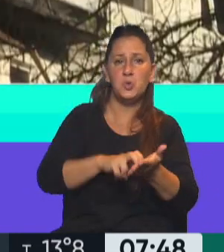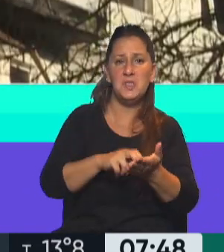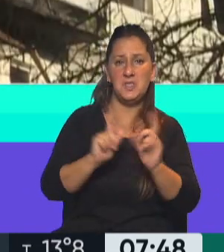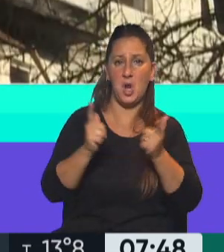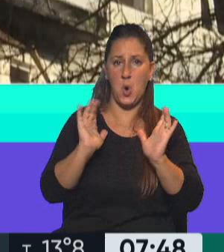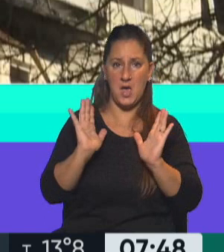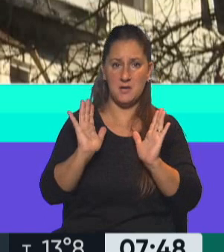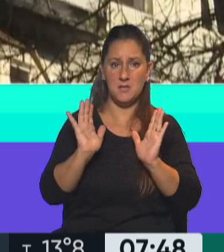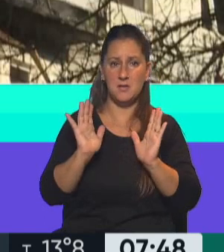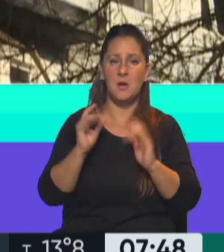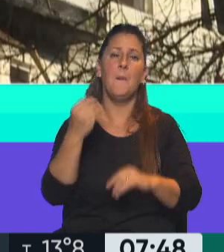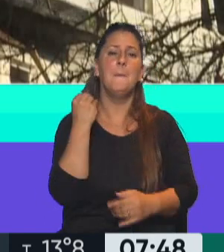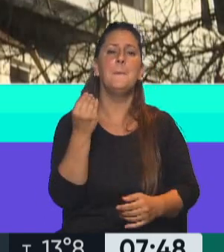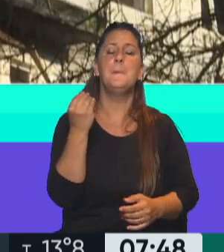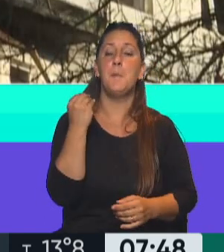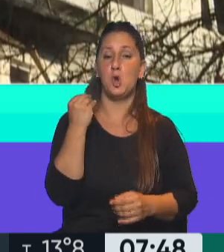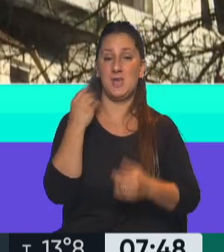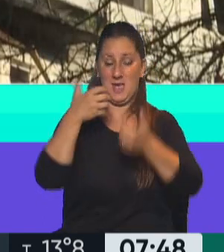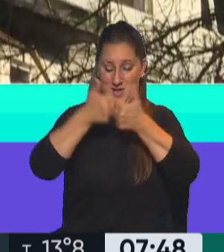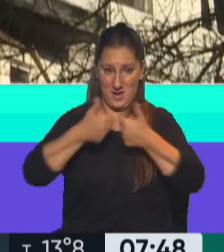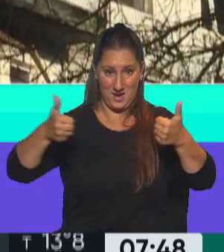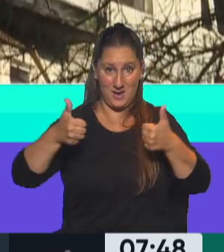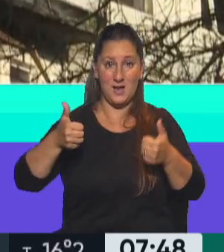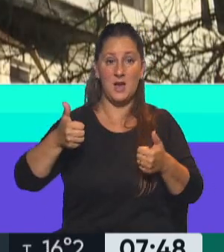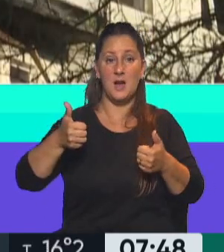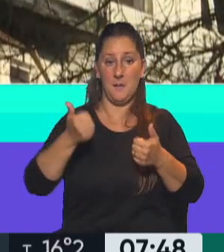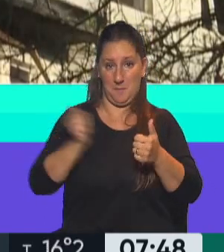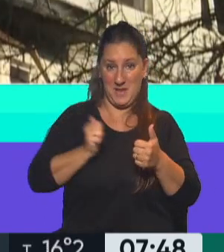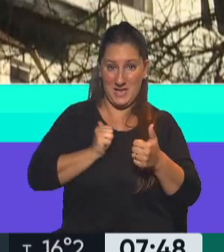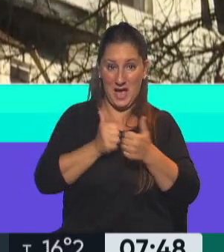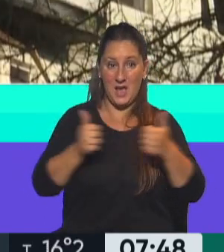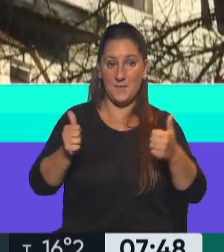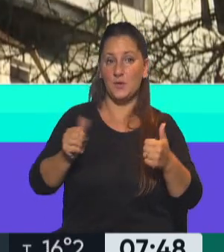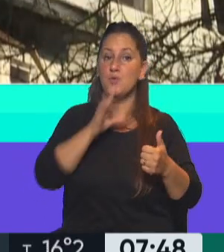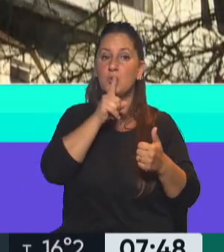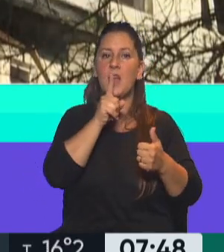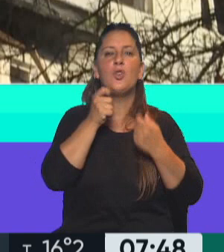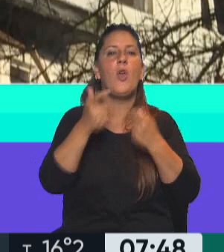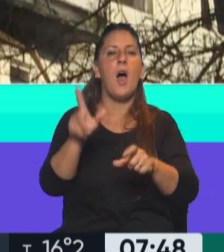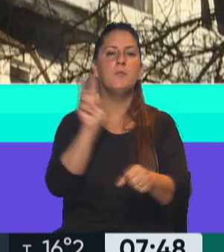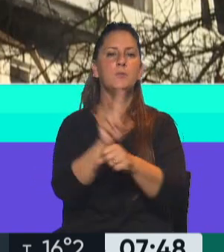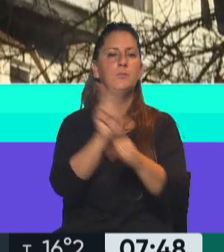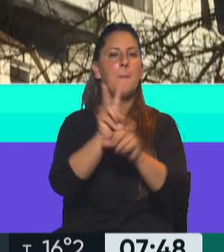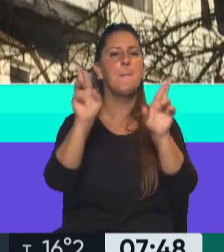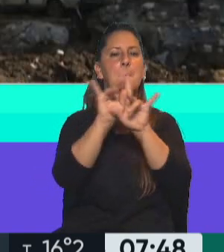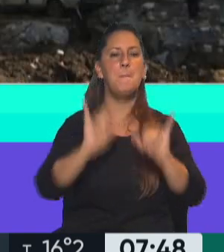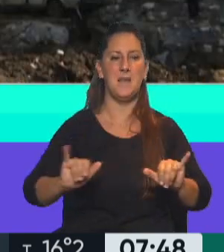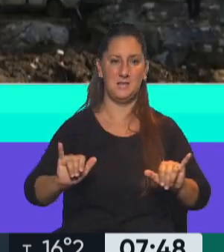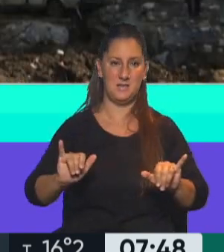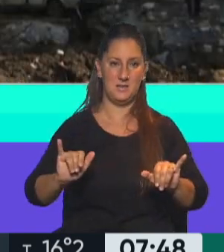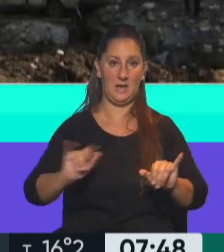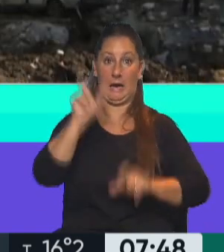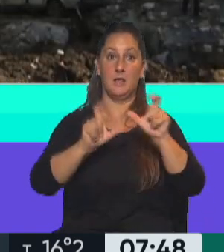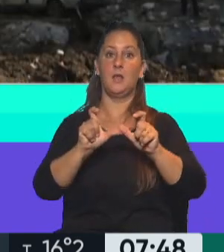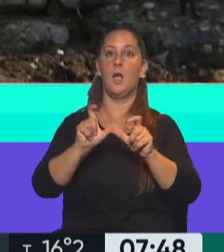república a Rusia porque las tropas rusas ahí no es la invasión, es la garantía de paz. Porque la gente no quiere meterse con los